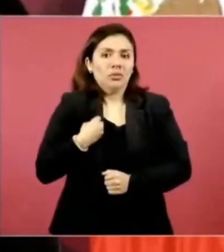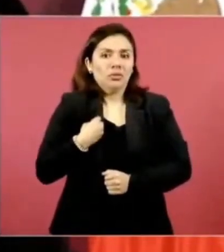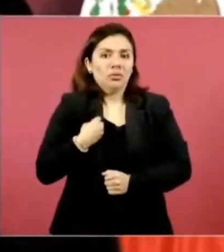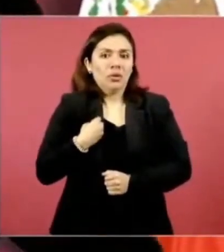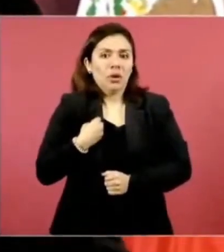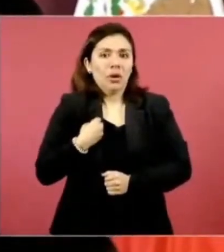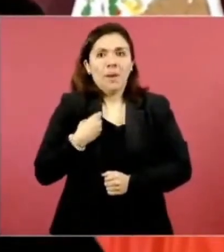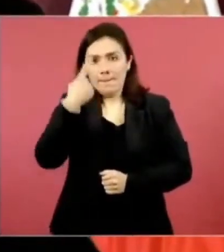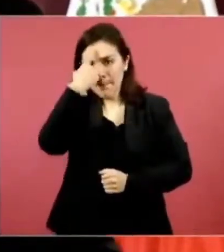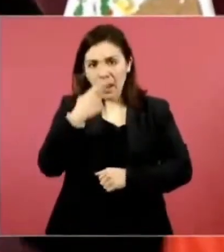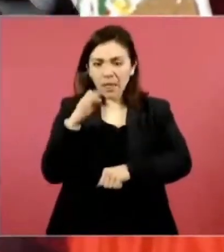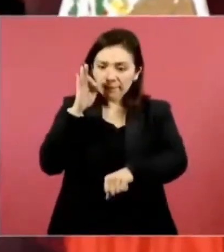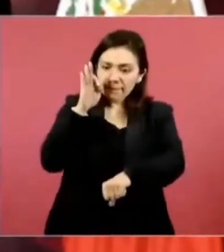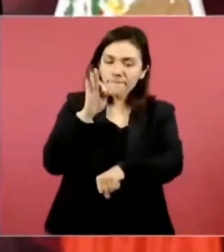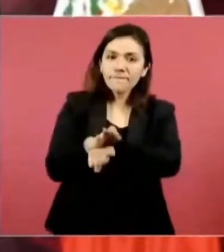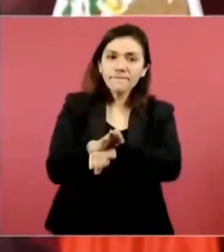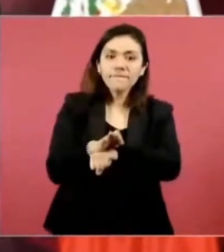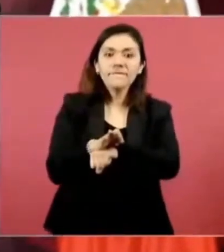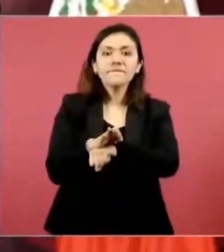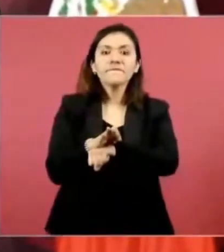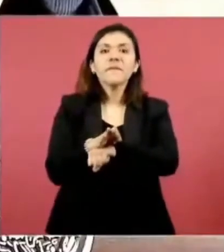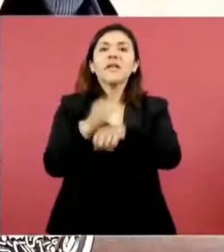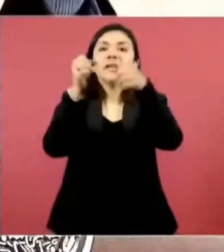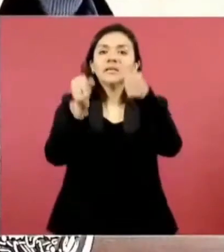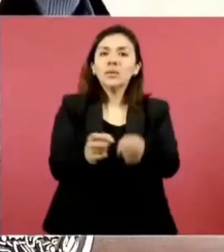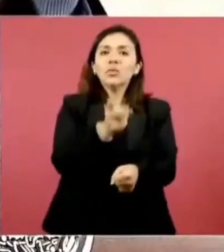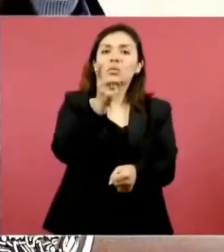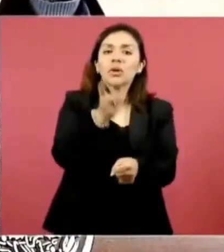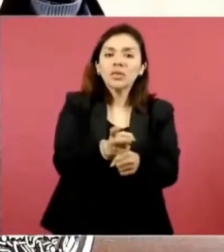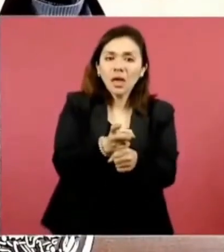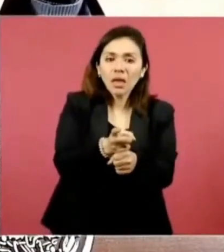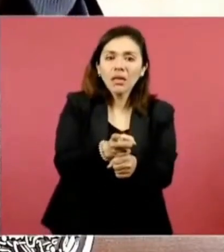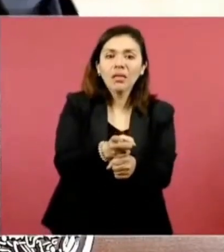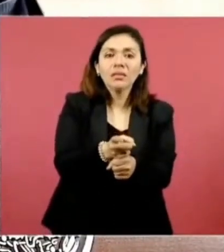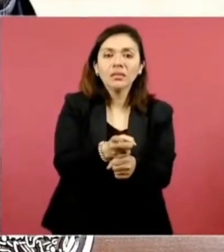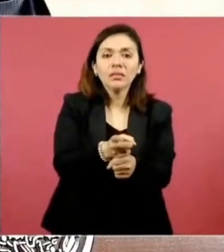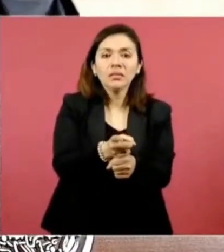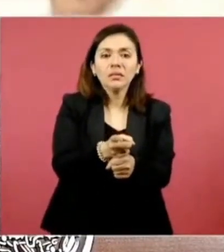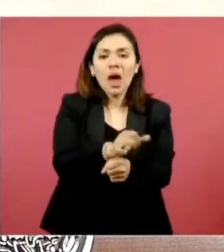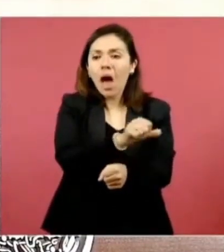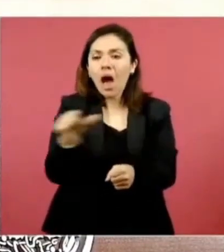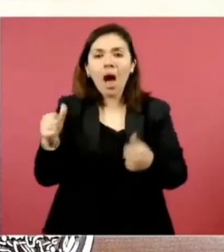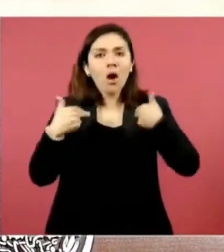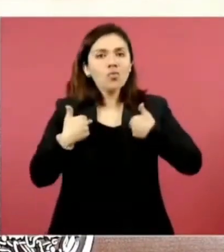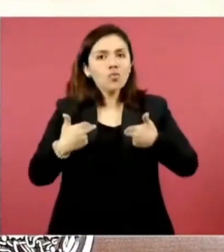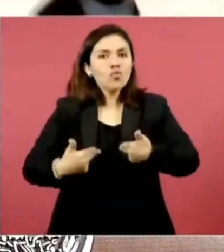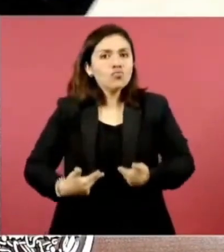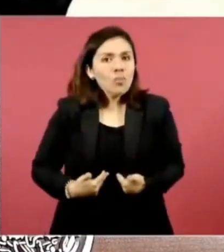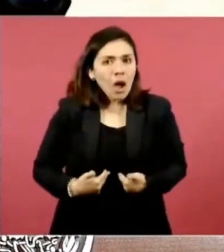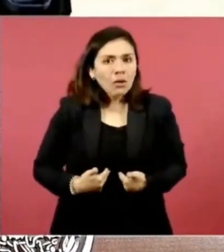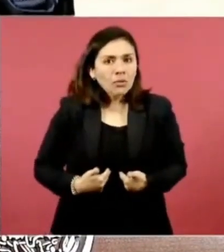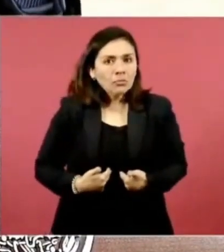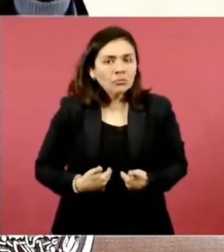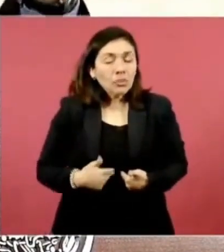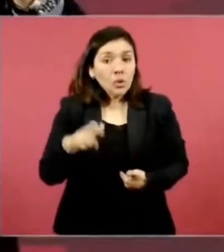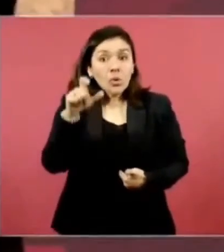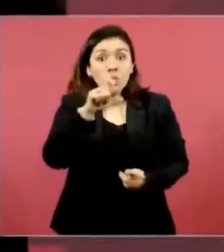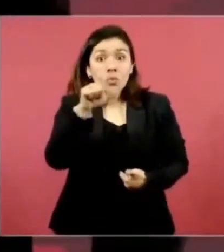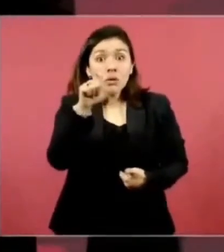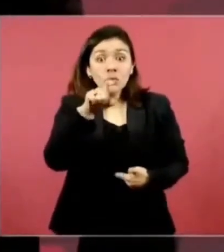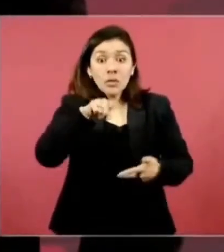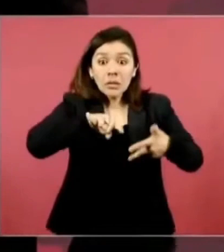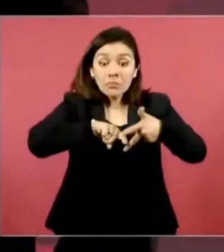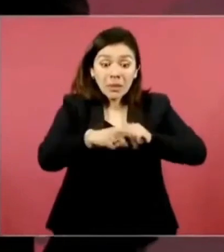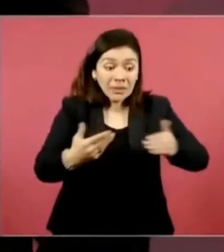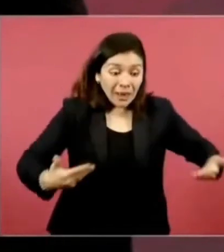de garantizar la seguridad del ser humano desde que